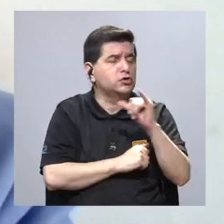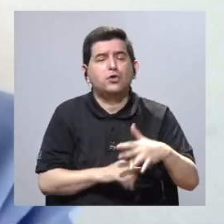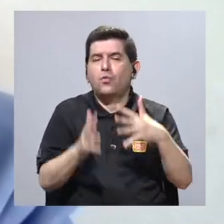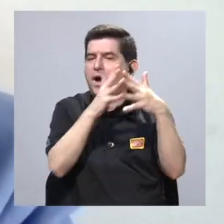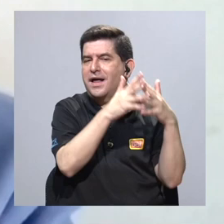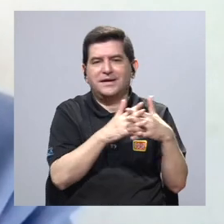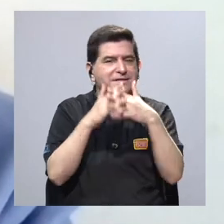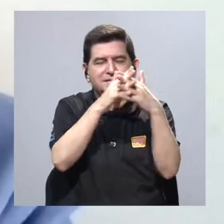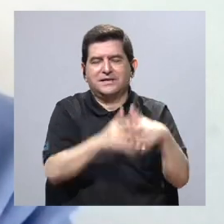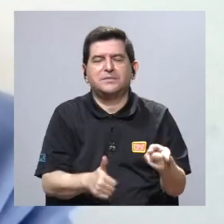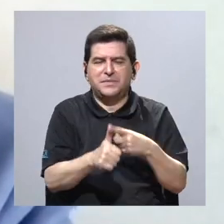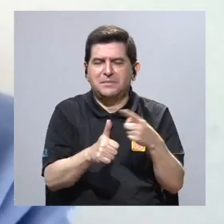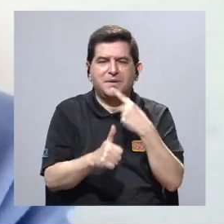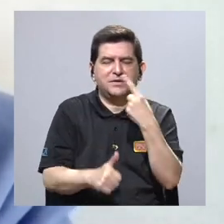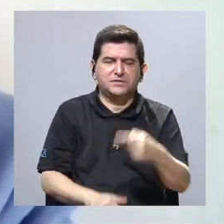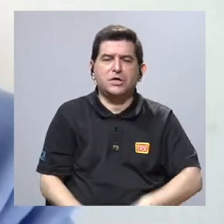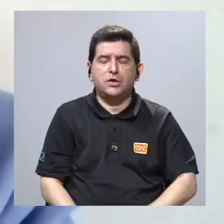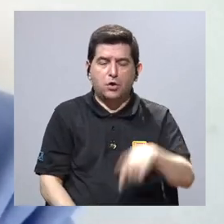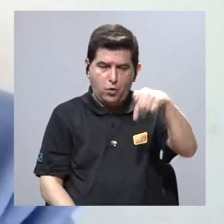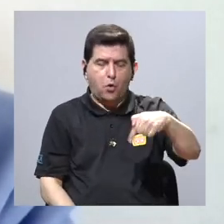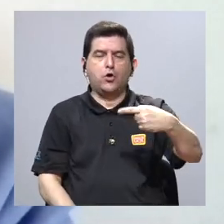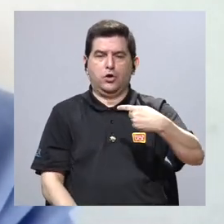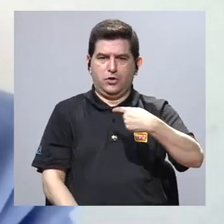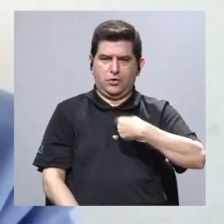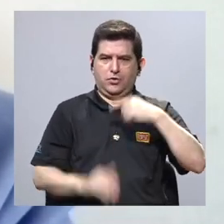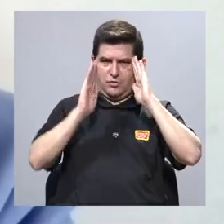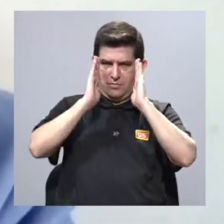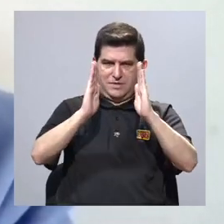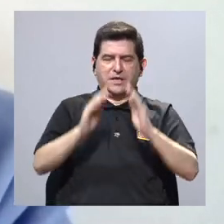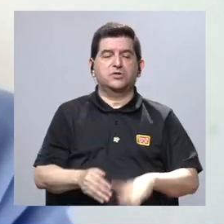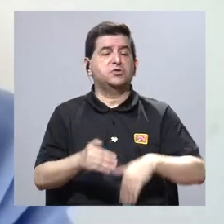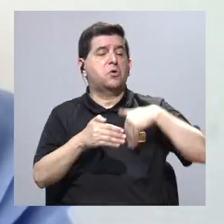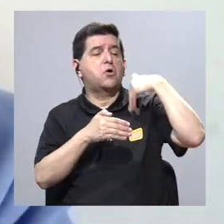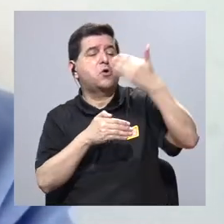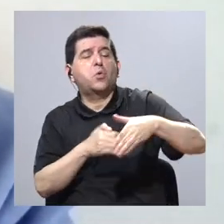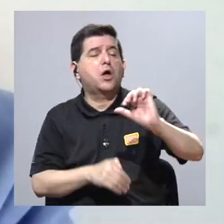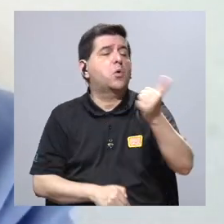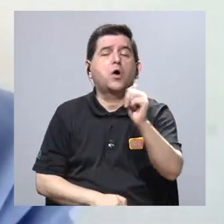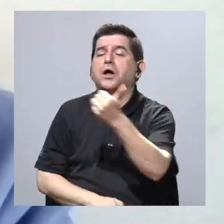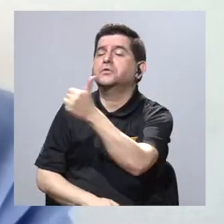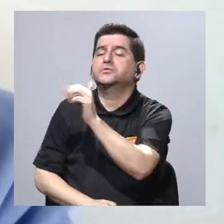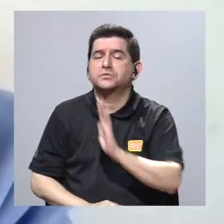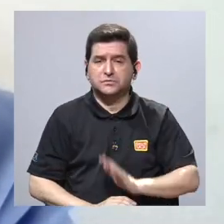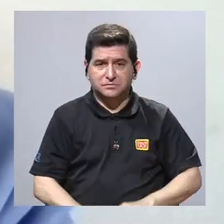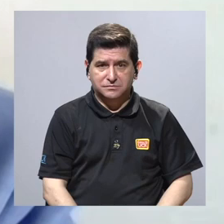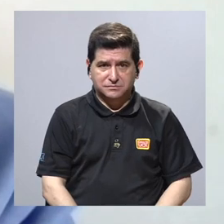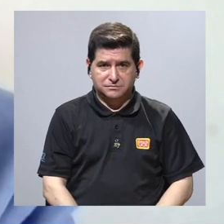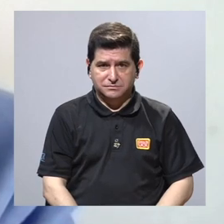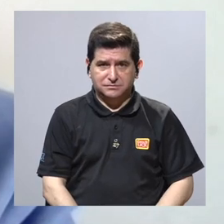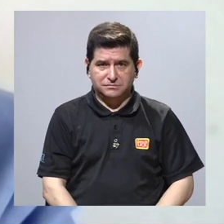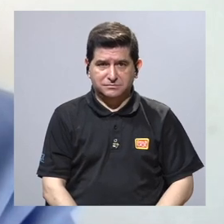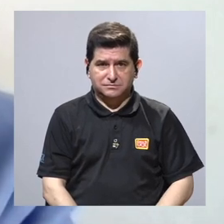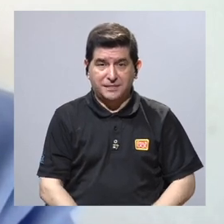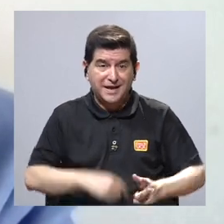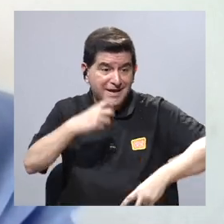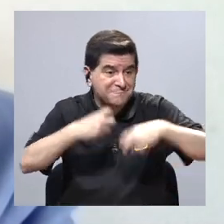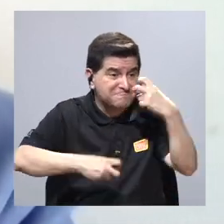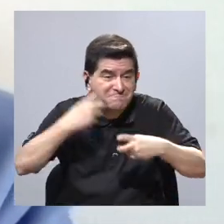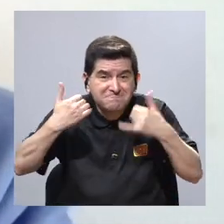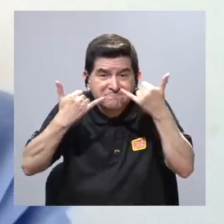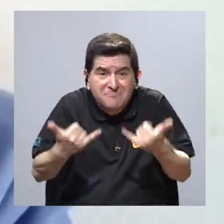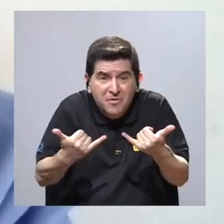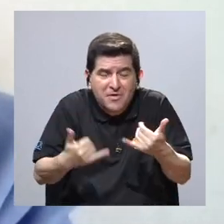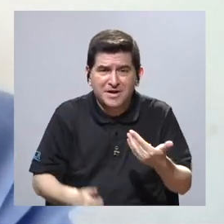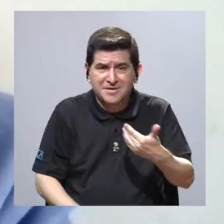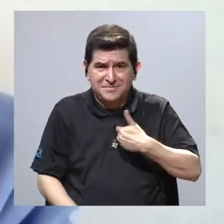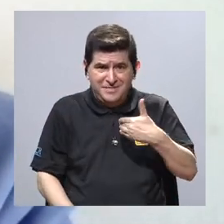Estados Unidos, primero dijeron, bueno, hoy por mí, y mañana por los demás. ¿verdad? Entonces, el problema es que